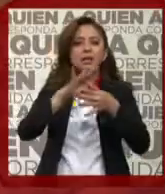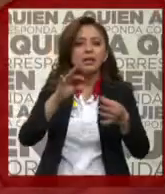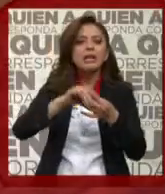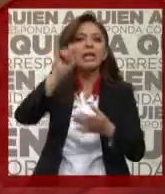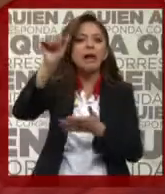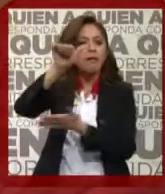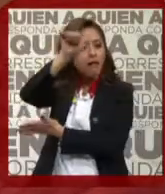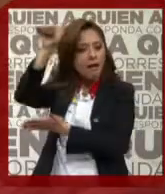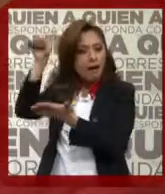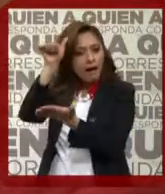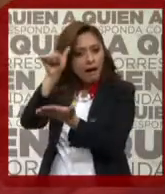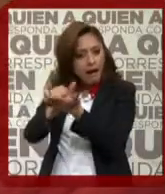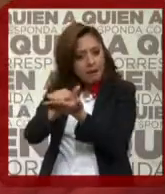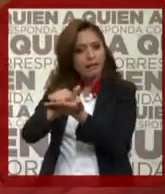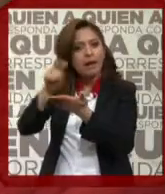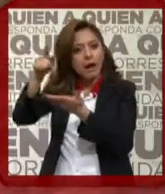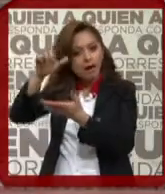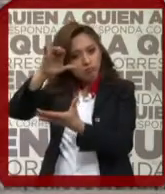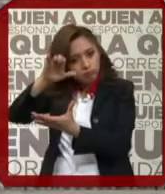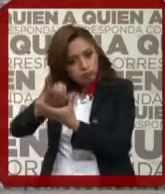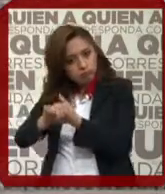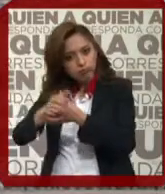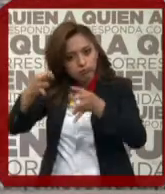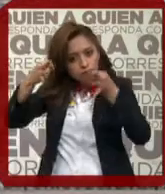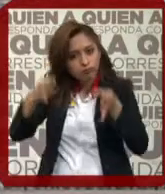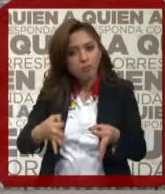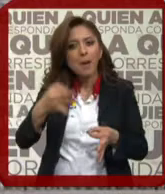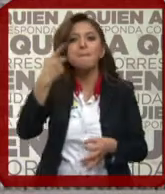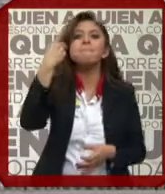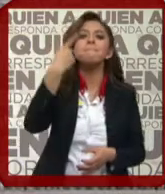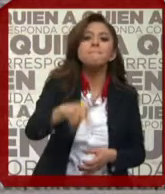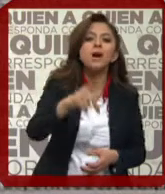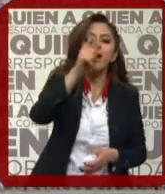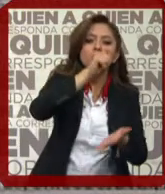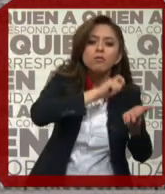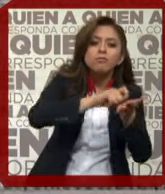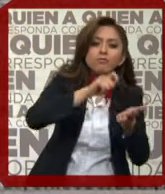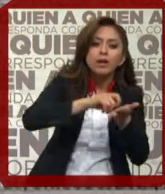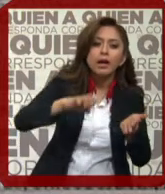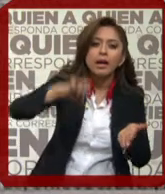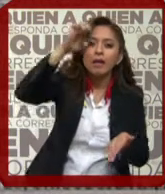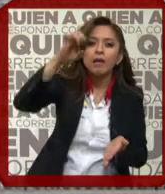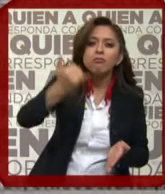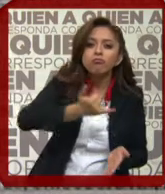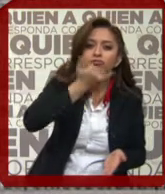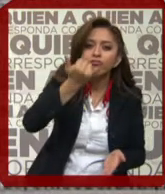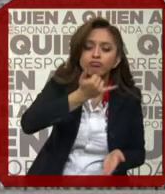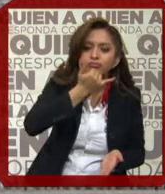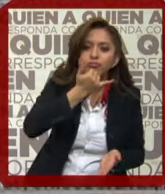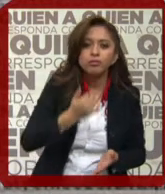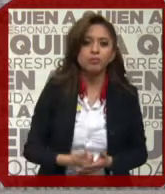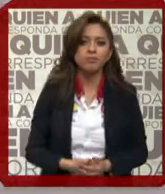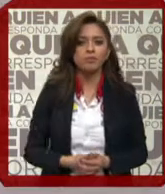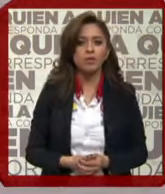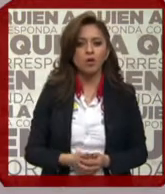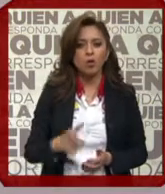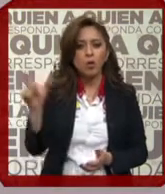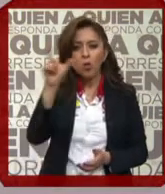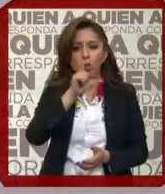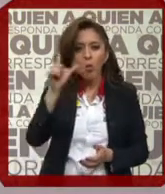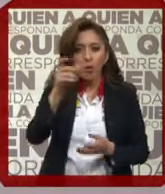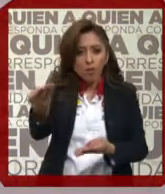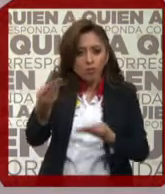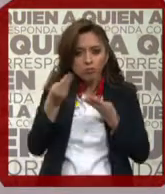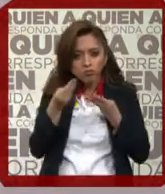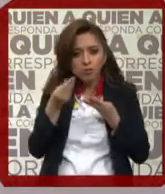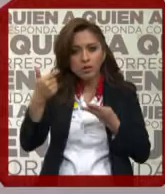certificada reciente de su acta de matrimonio, solo que se equivocaron en la edad de su difunto esposo. Voy y ya cuando me dan mi copia está alterada la